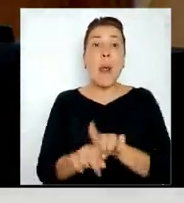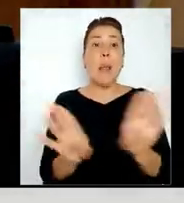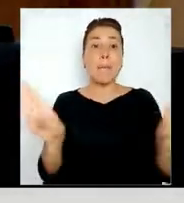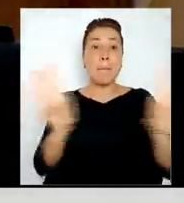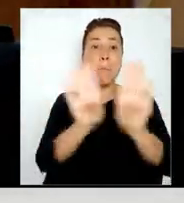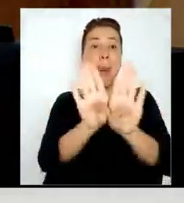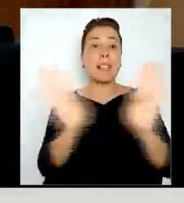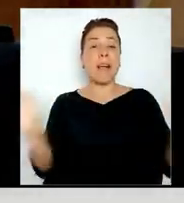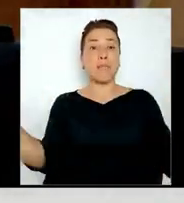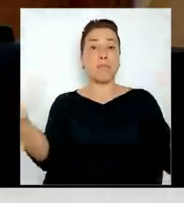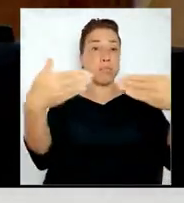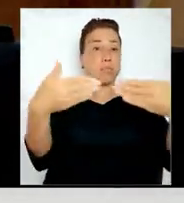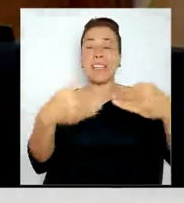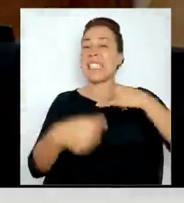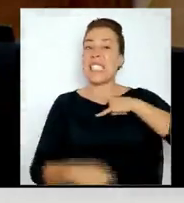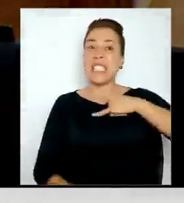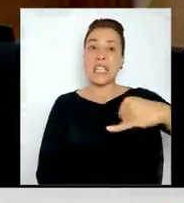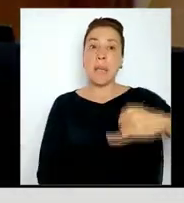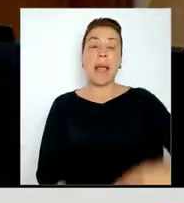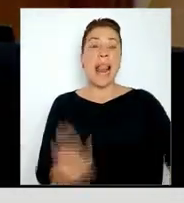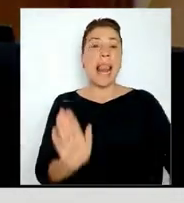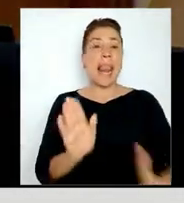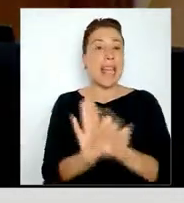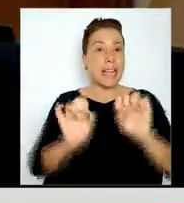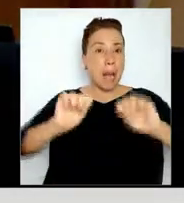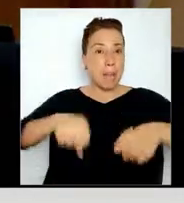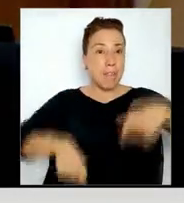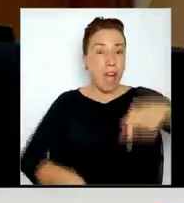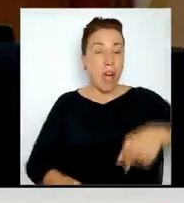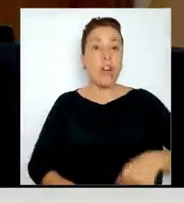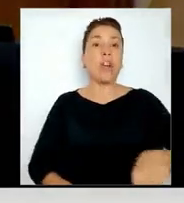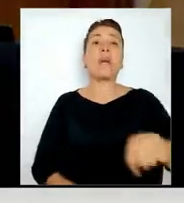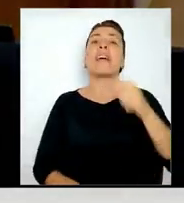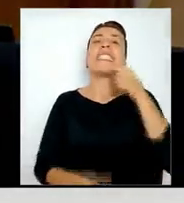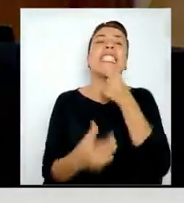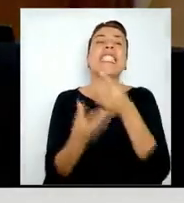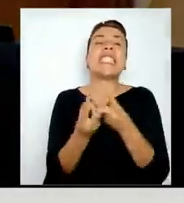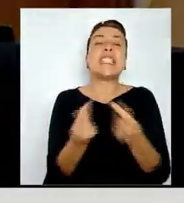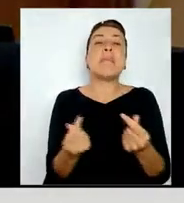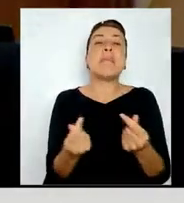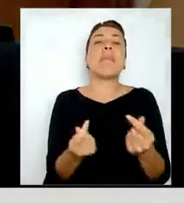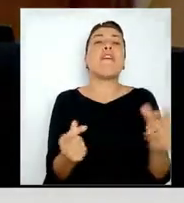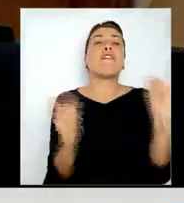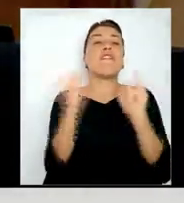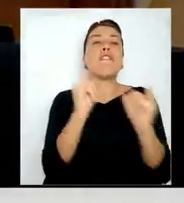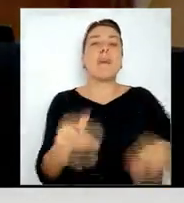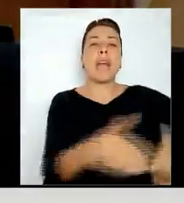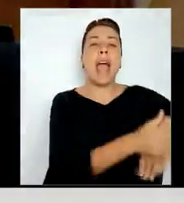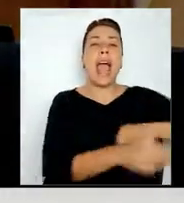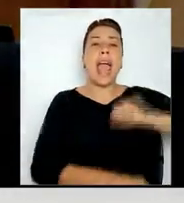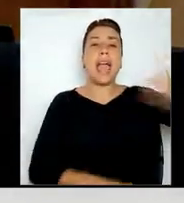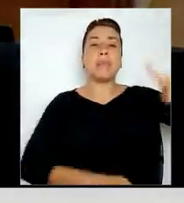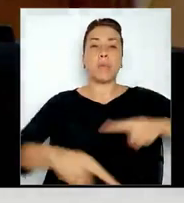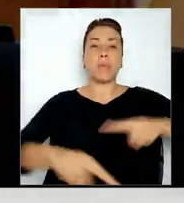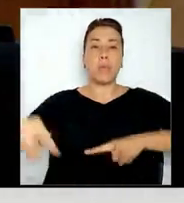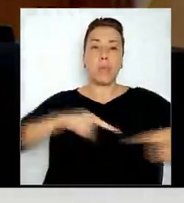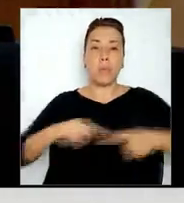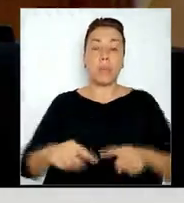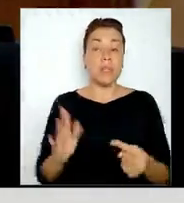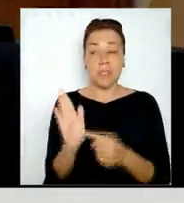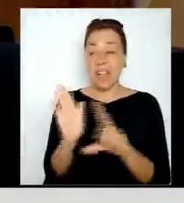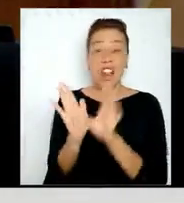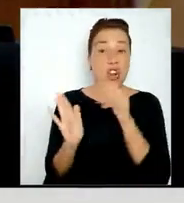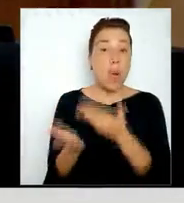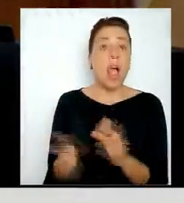con la ley que estamos aprobando vamos a simplificar el proceso de las expulsiones administrativas sin esta ley el estado tiene un proceso